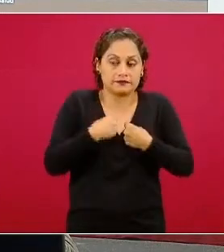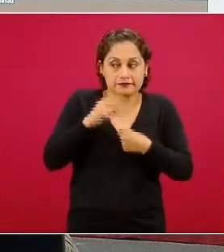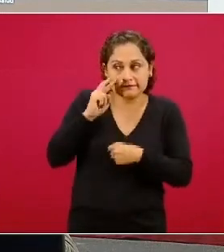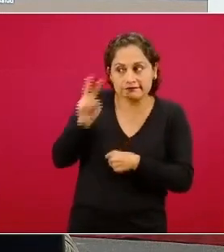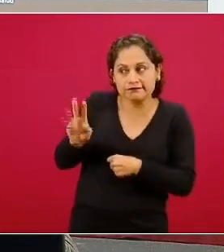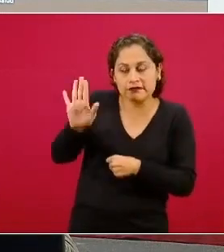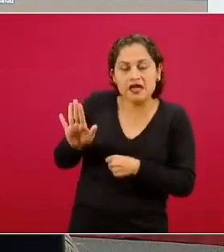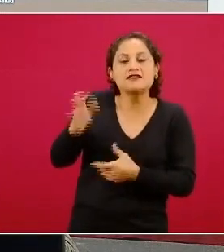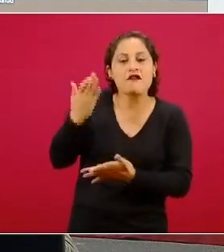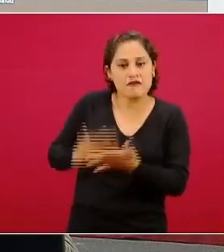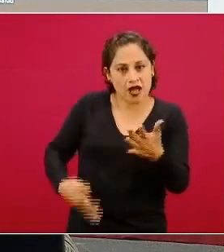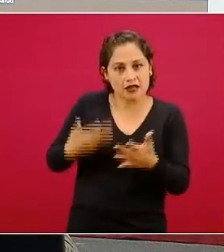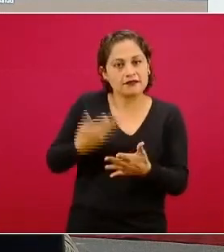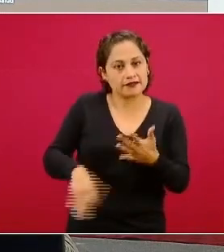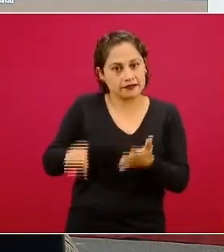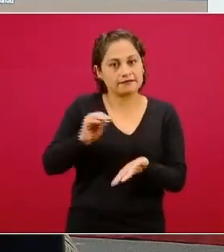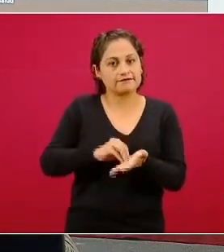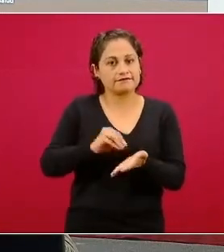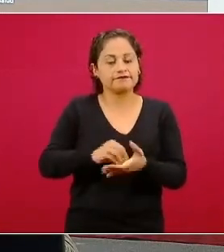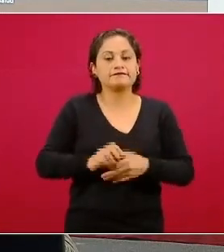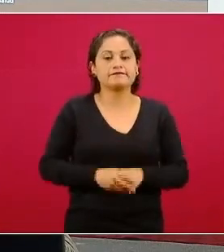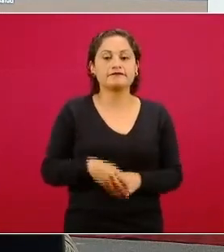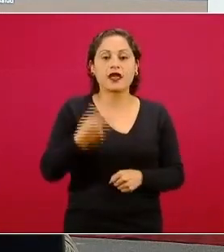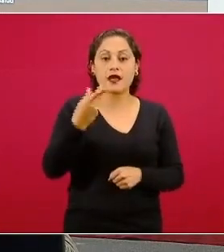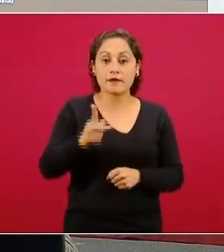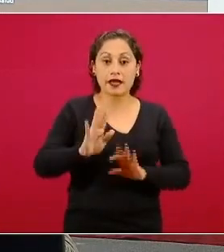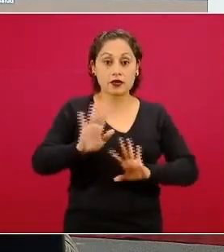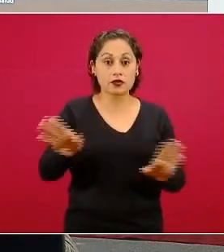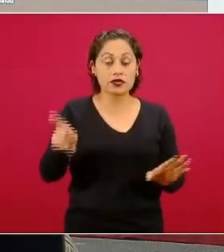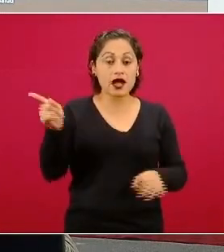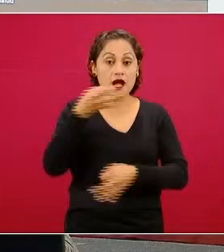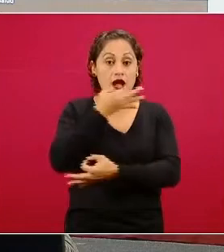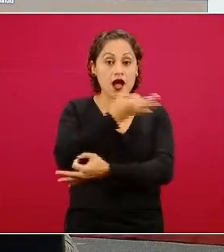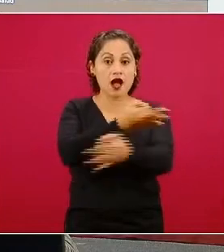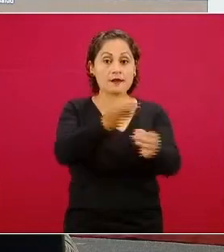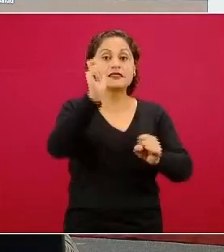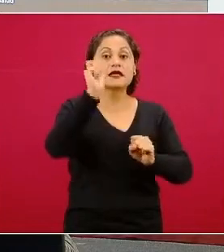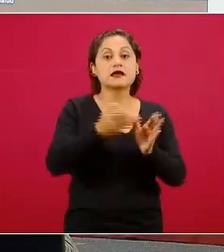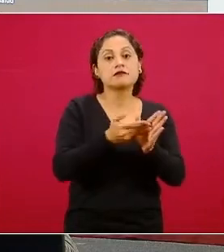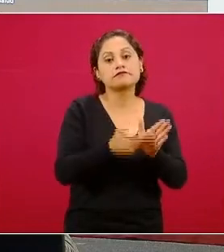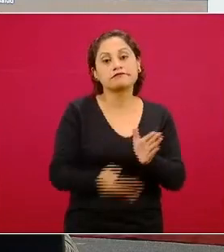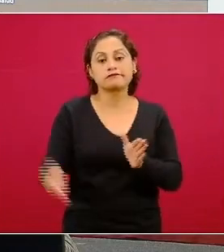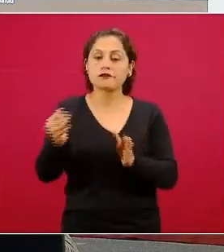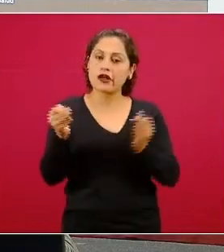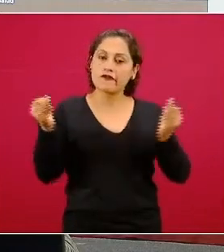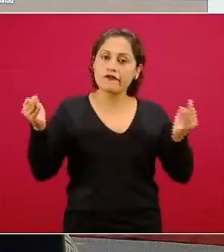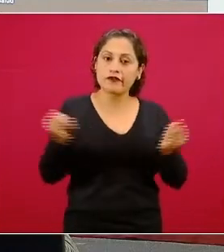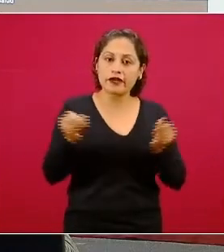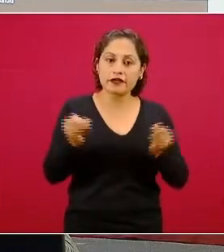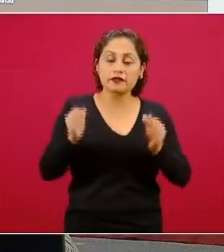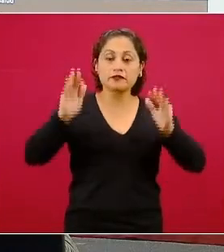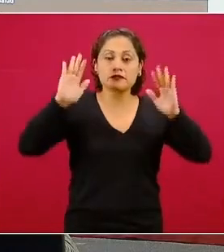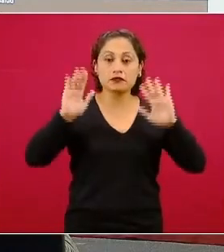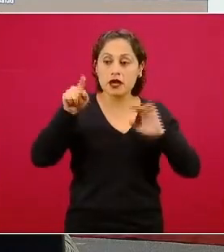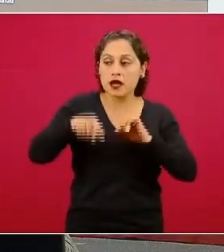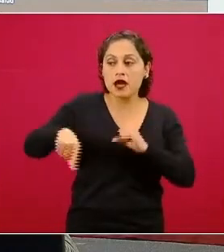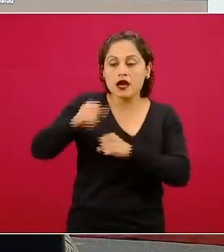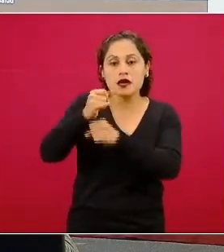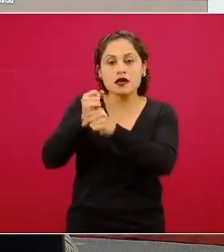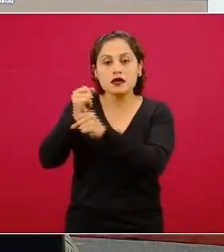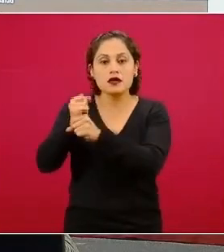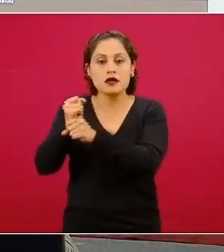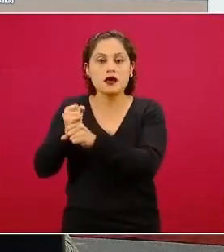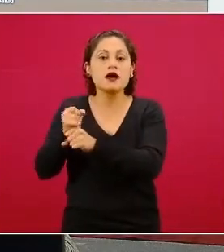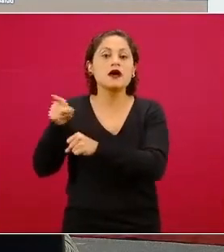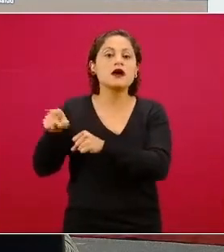descubierta, pero empiezan los fríos, empiezan los frentes fríos y vamos a tener un invierno que, de acuerdo con las estimaciones del